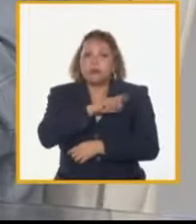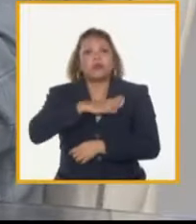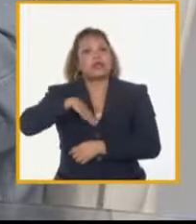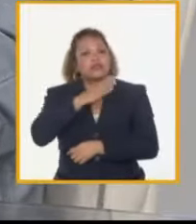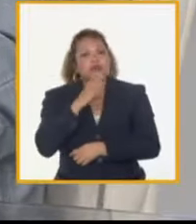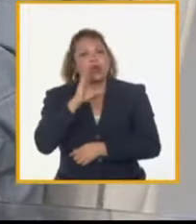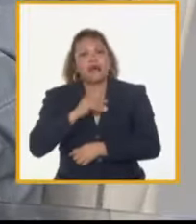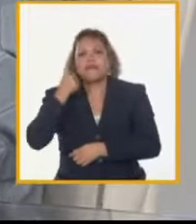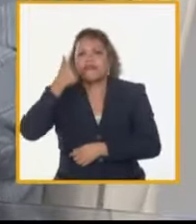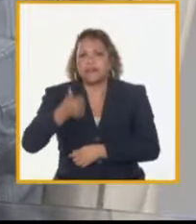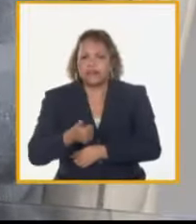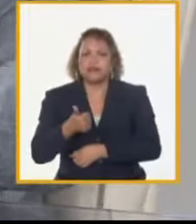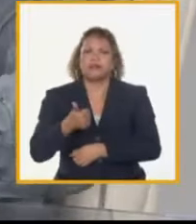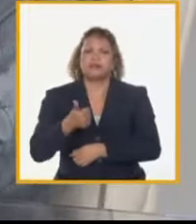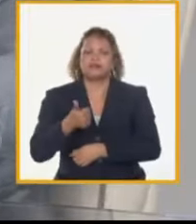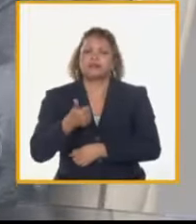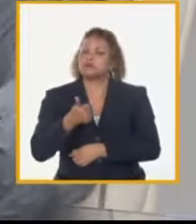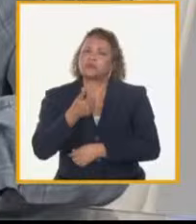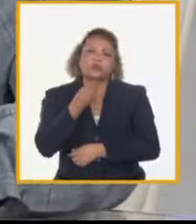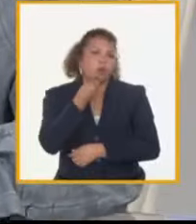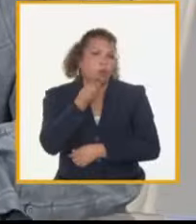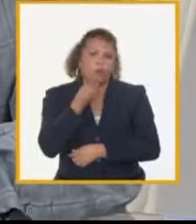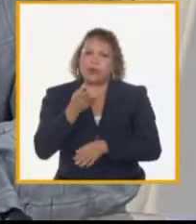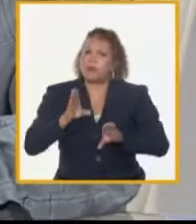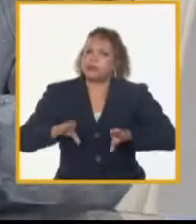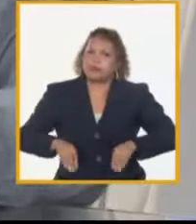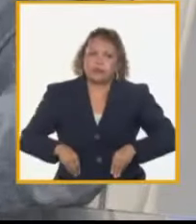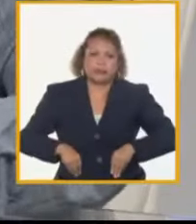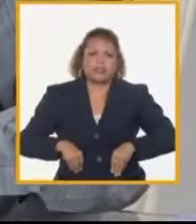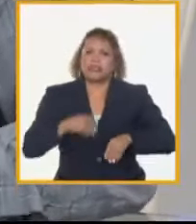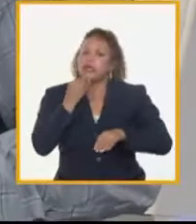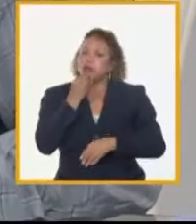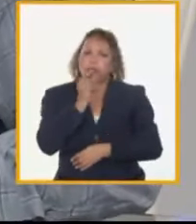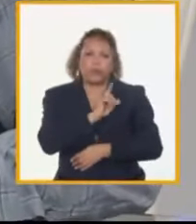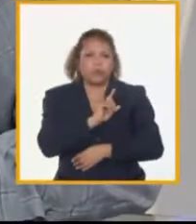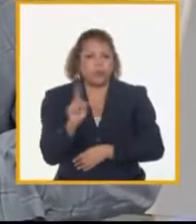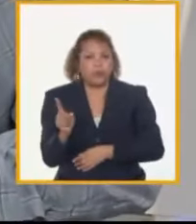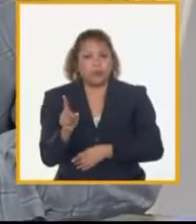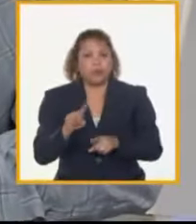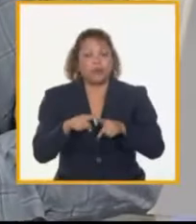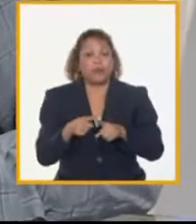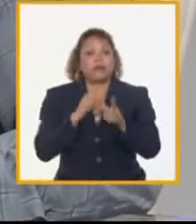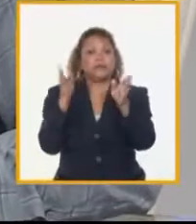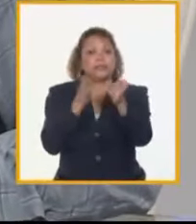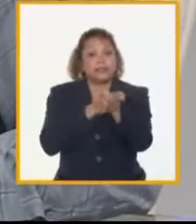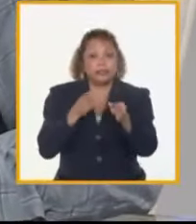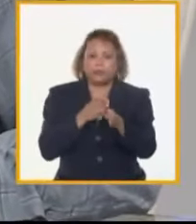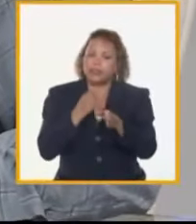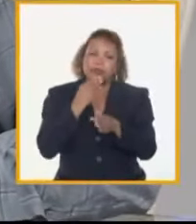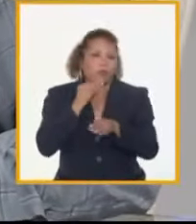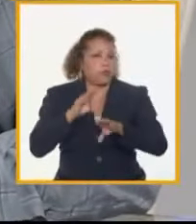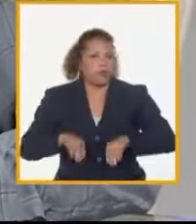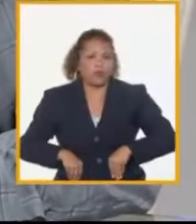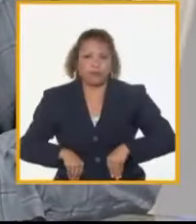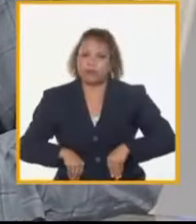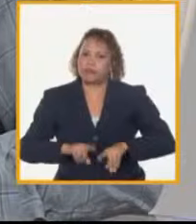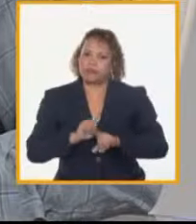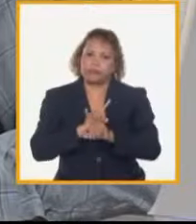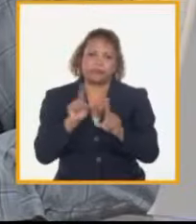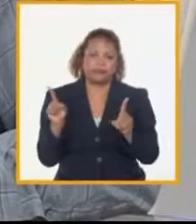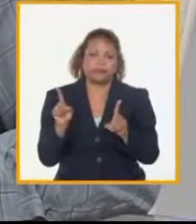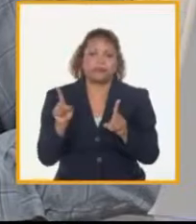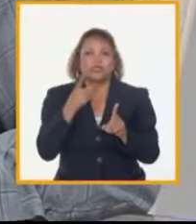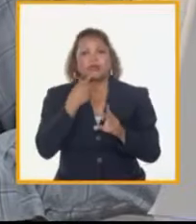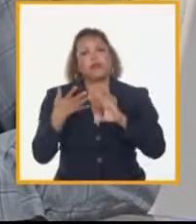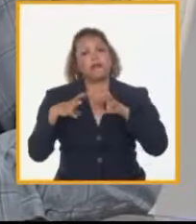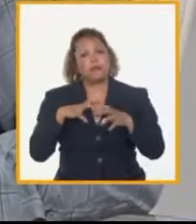no podemos permitir de que eso disminuya, de que se vaya a lacerar por indisciplinas que se cometan. Es un estilo que